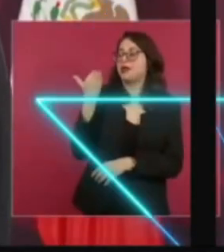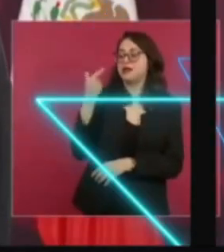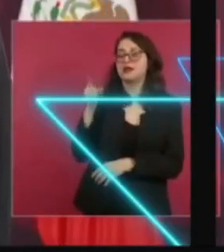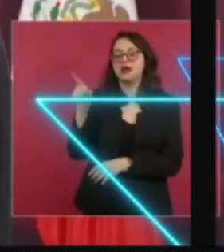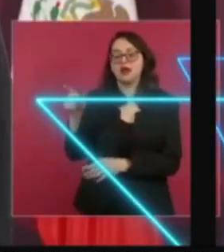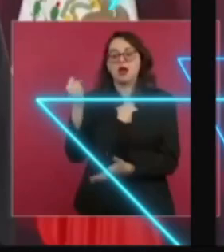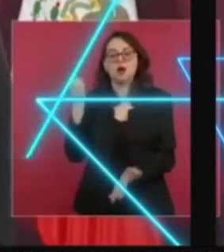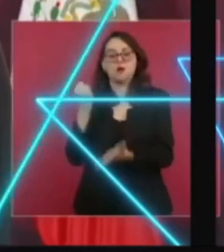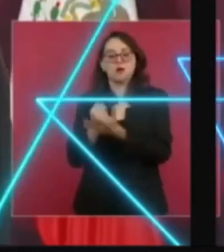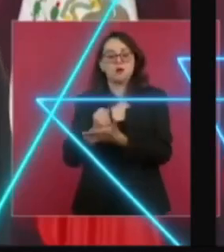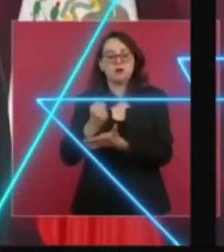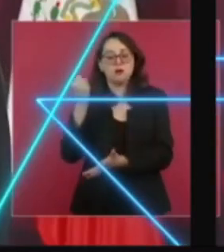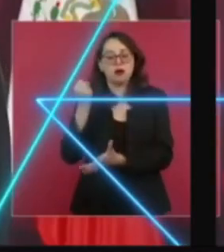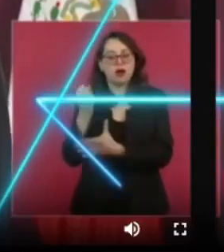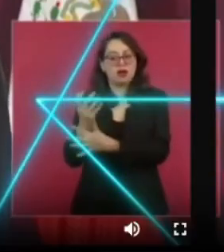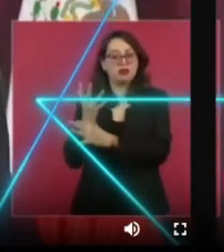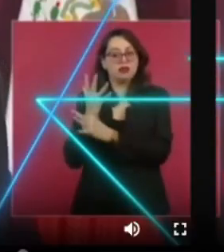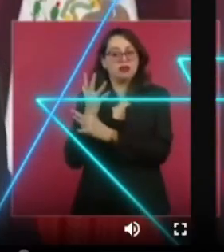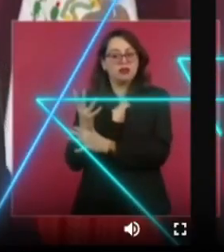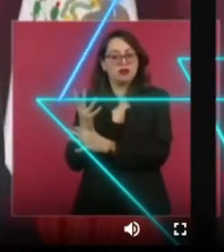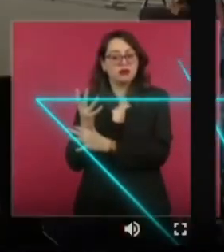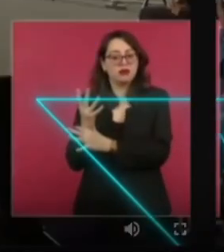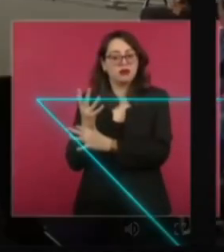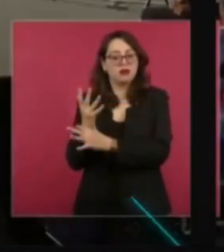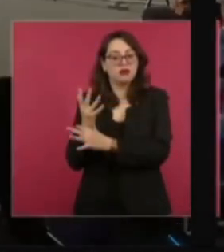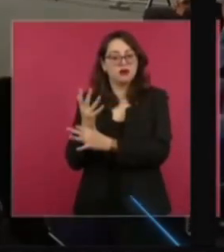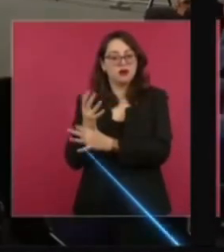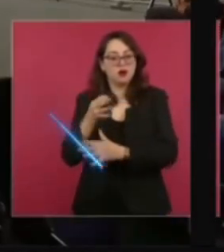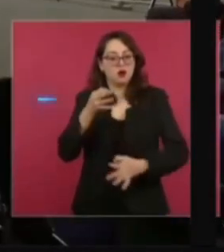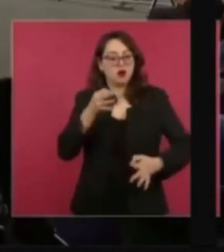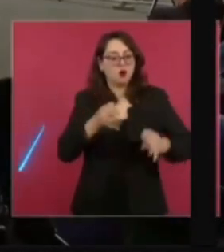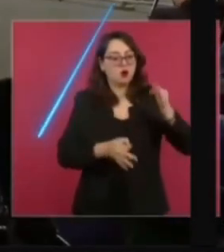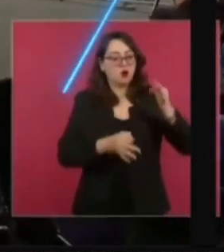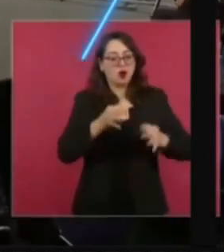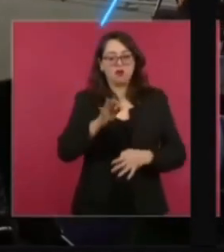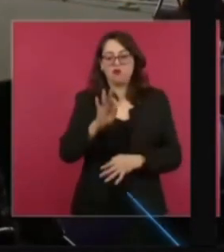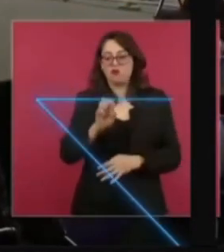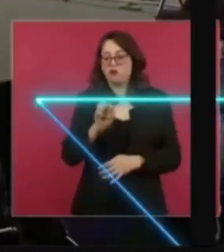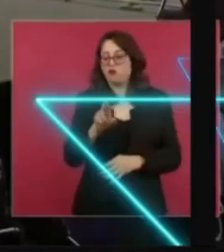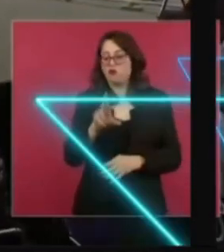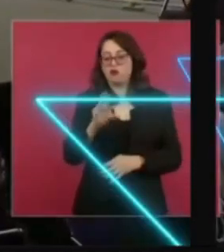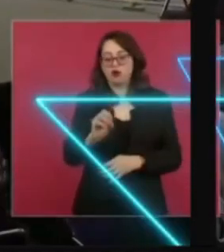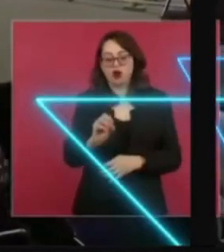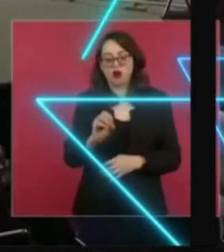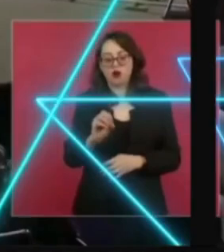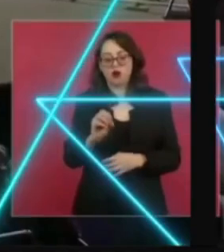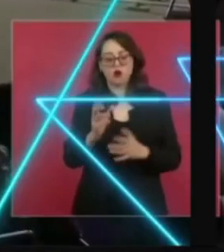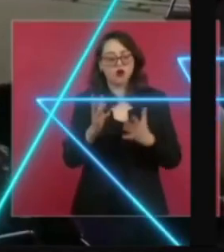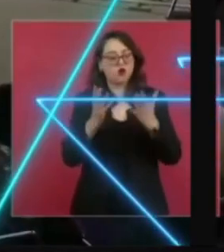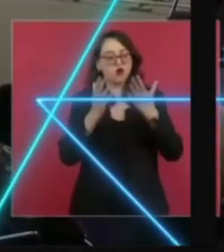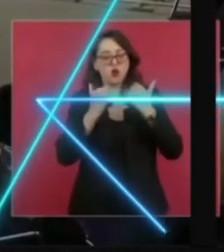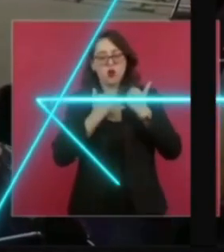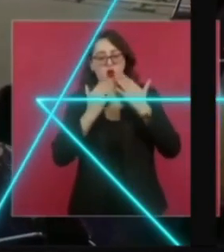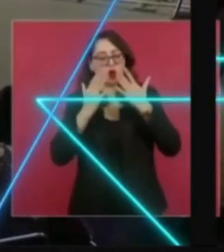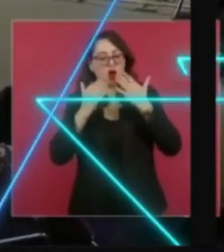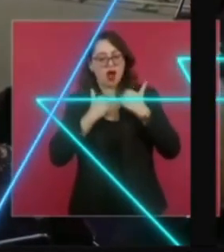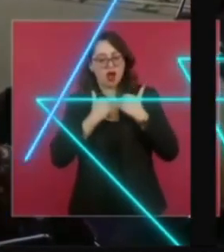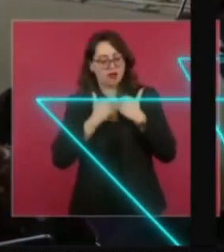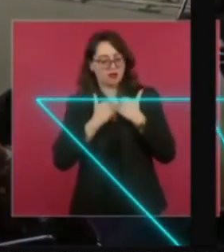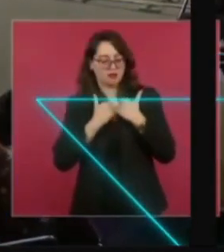de que no hay fuego no sé si en delitos